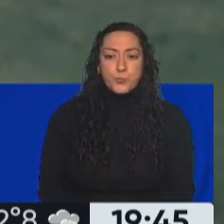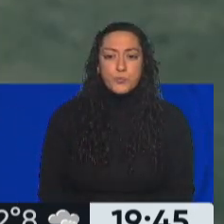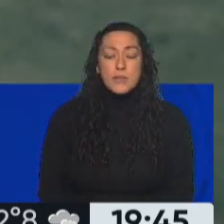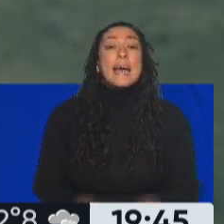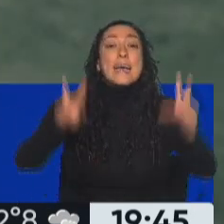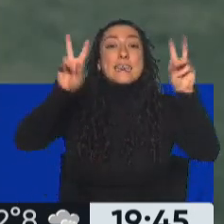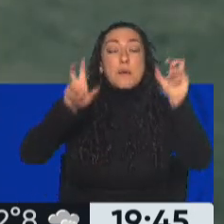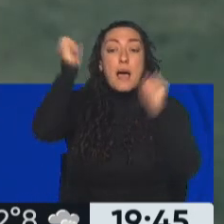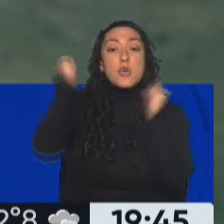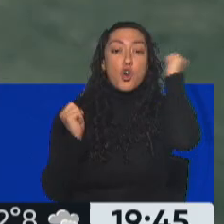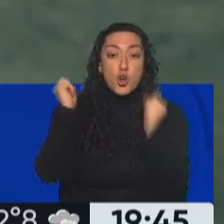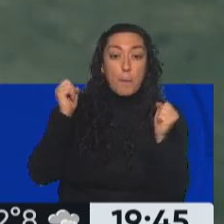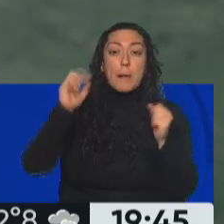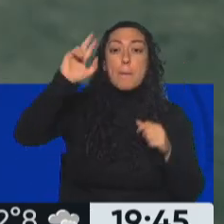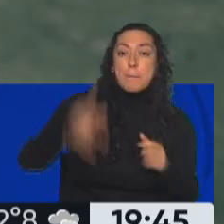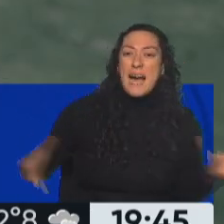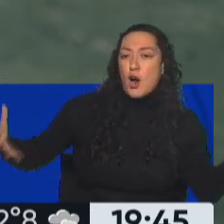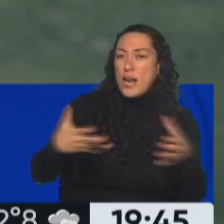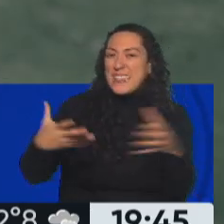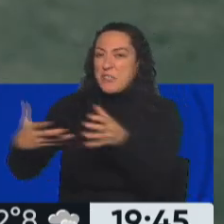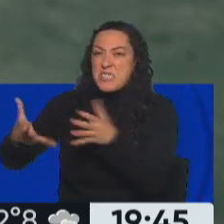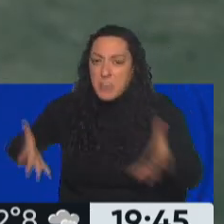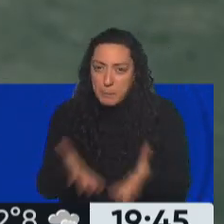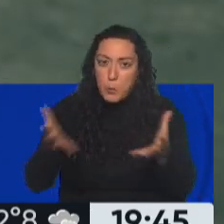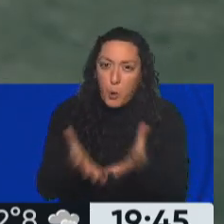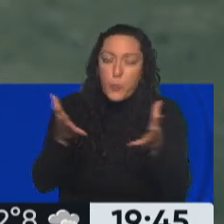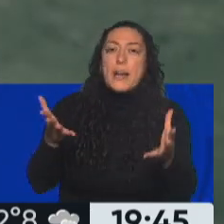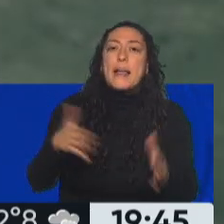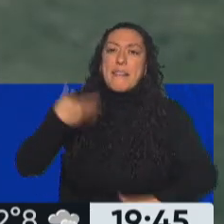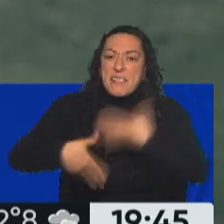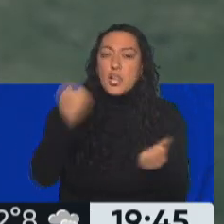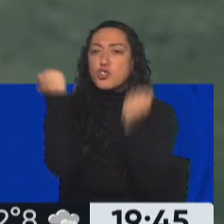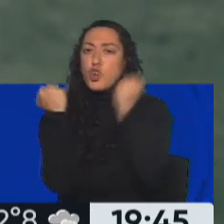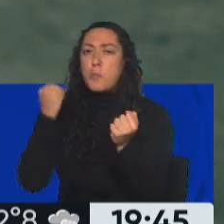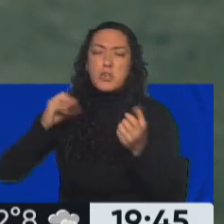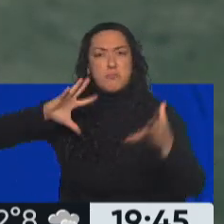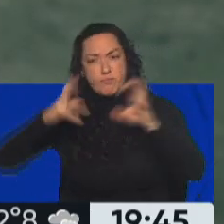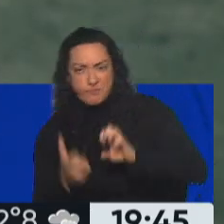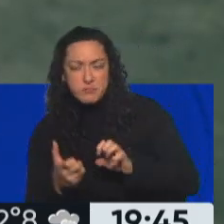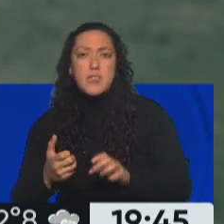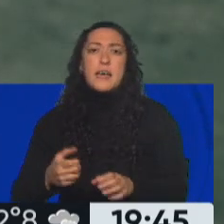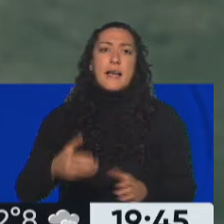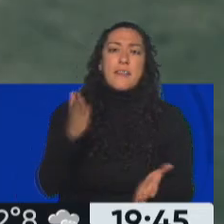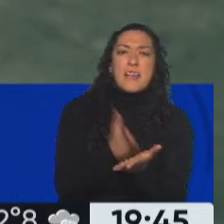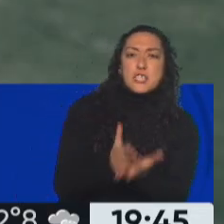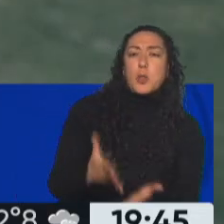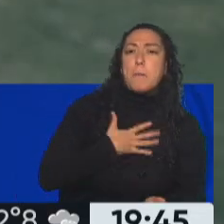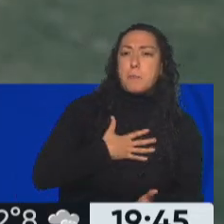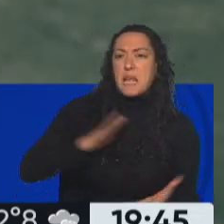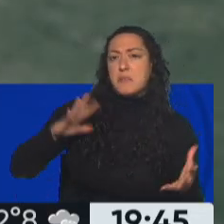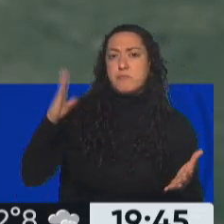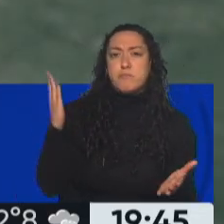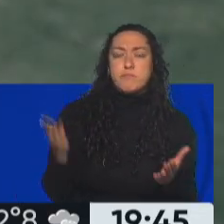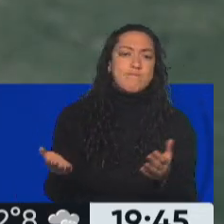económico se han promovido políticas colectivistas que atentan contra el crecimiento económico, violentan los derechos de propiedad y entorpecen